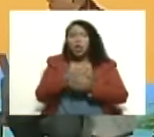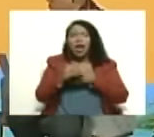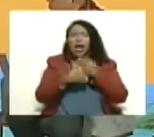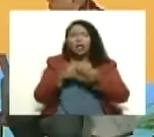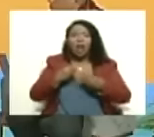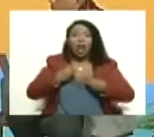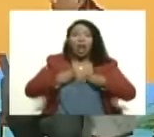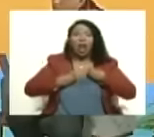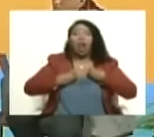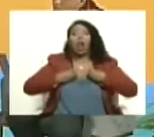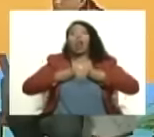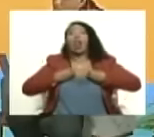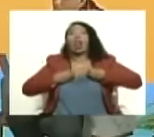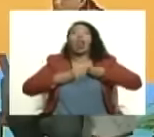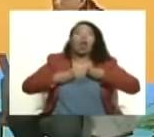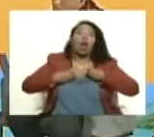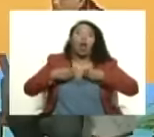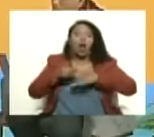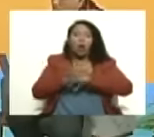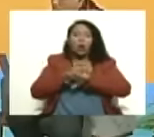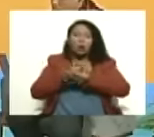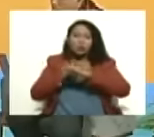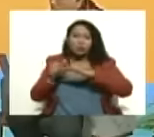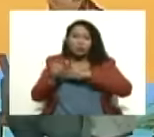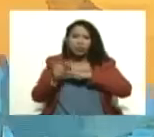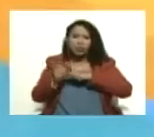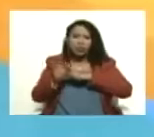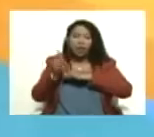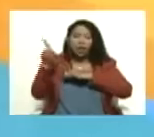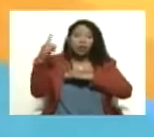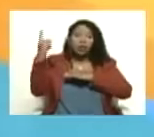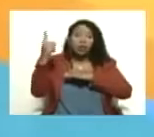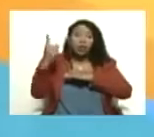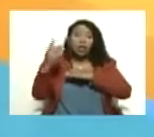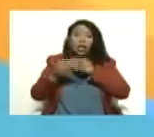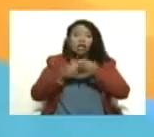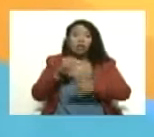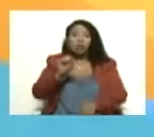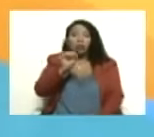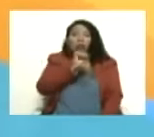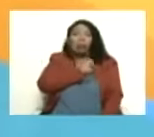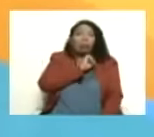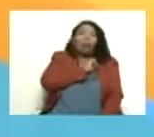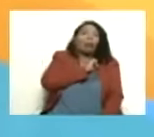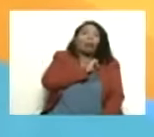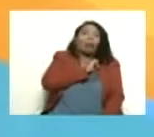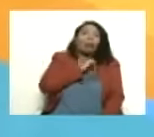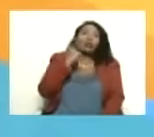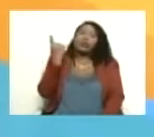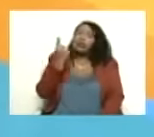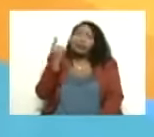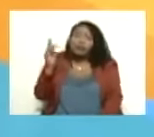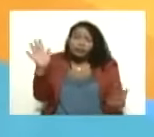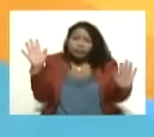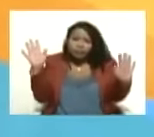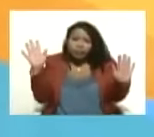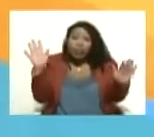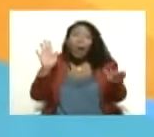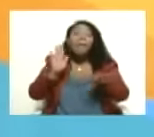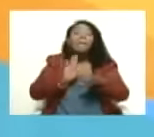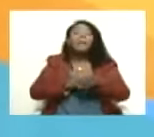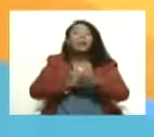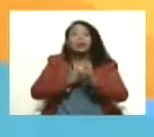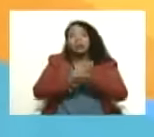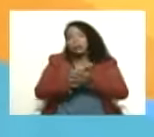preocupación al gobierno de agullana pura y simplemente le causó miedo pura y Simplemente porque ya está